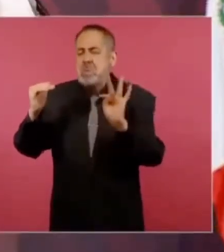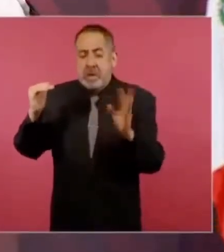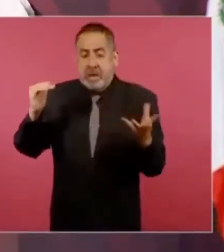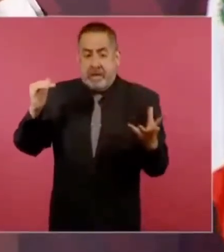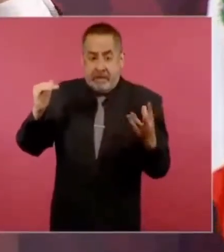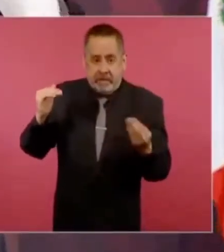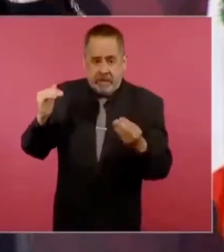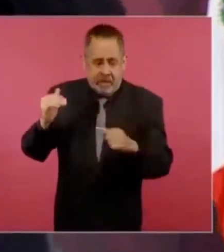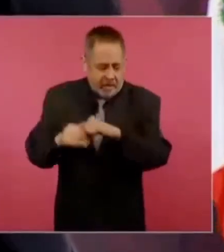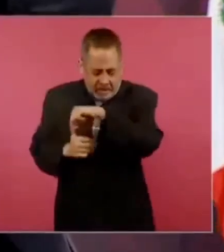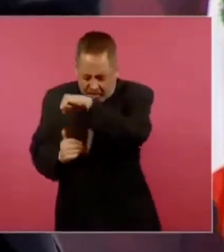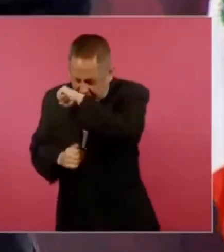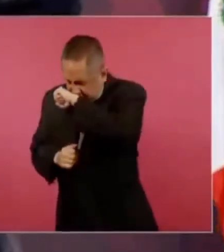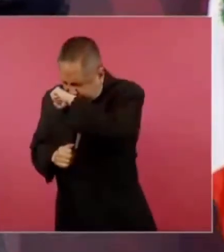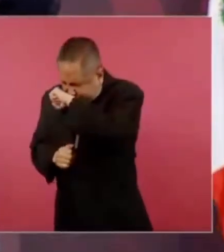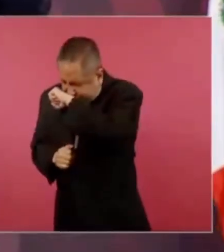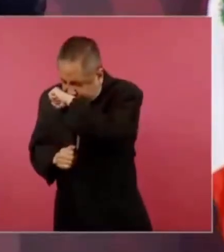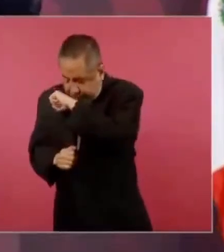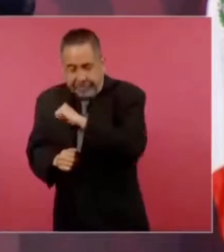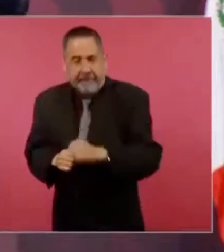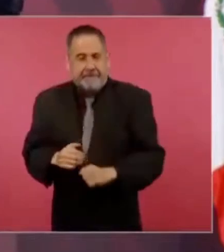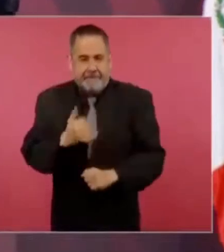porque sacamos